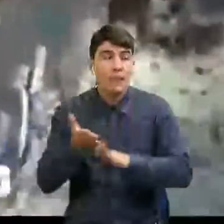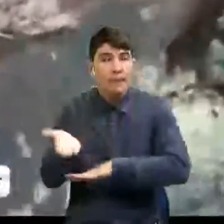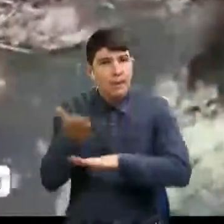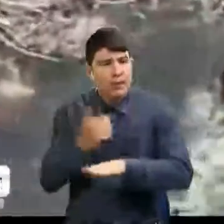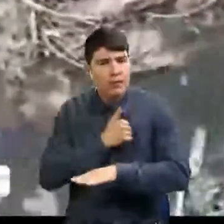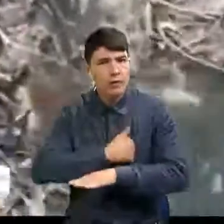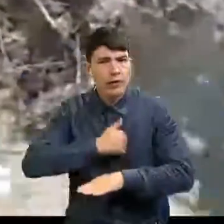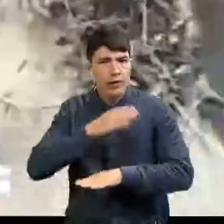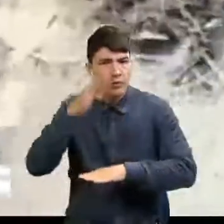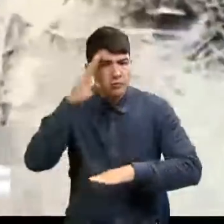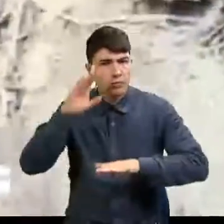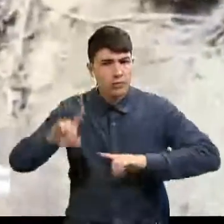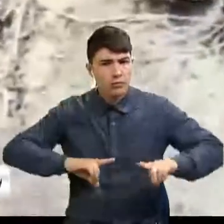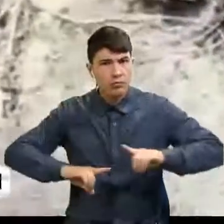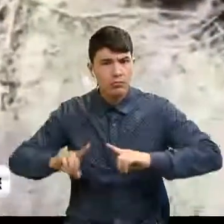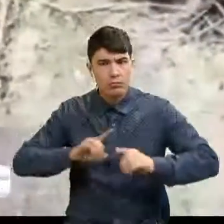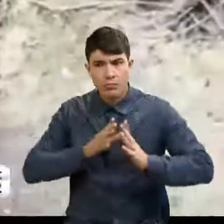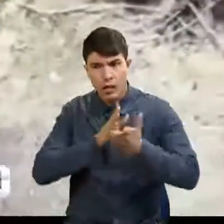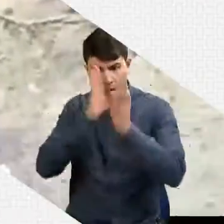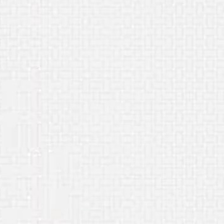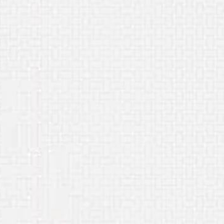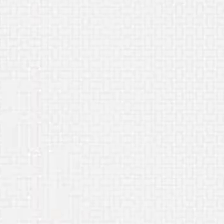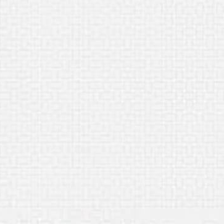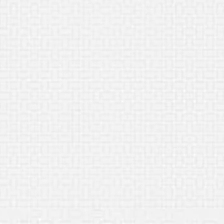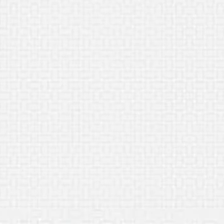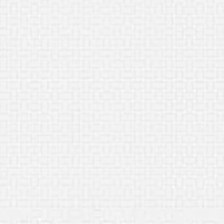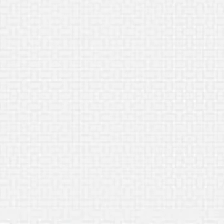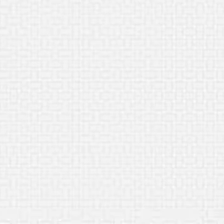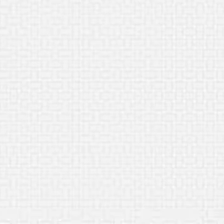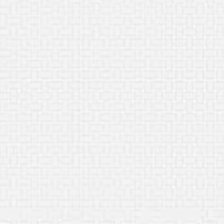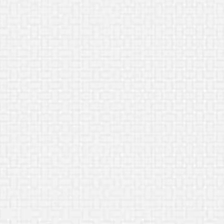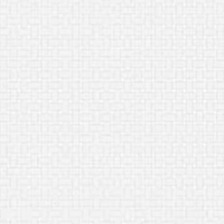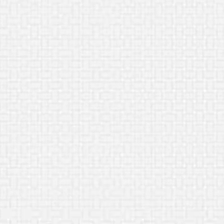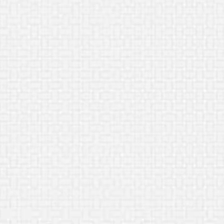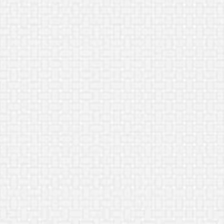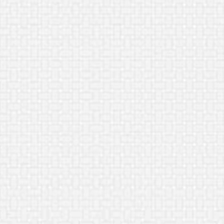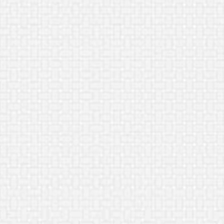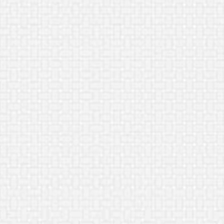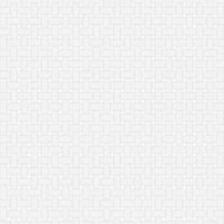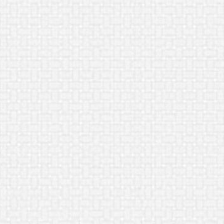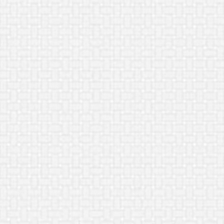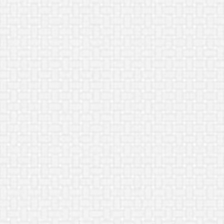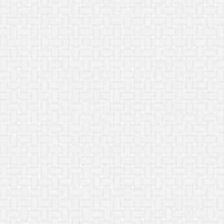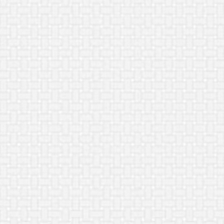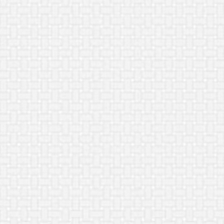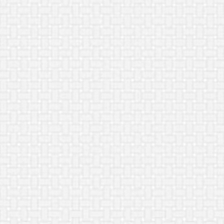inmediata de la autoridad ambiental. Canaltro.com